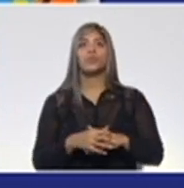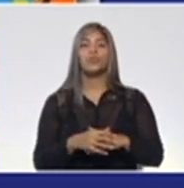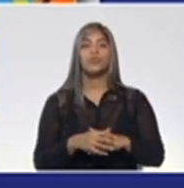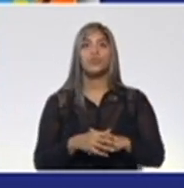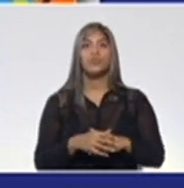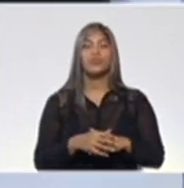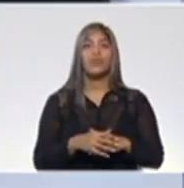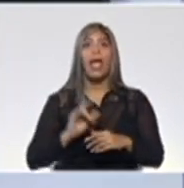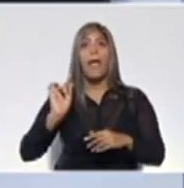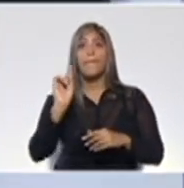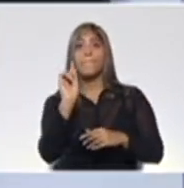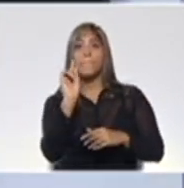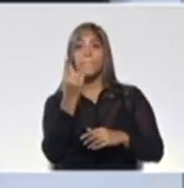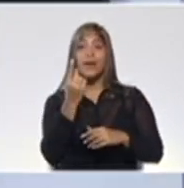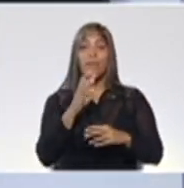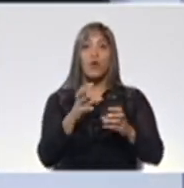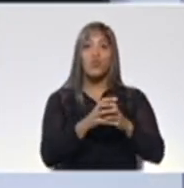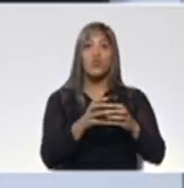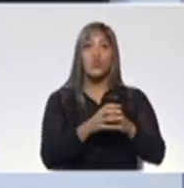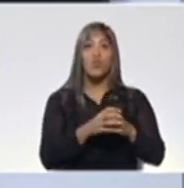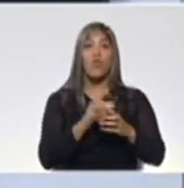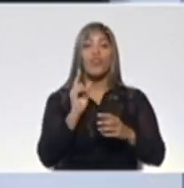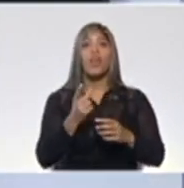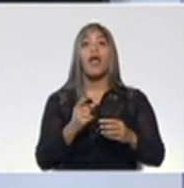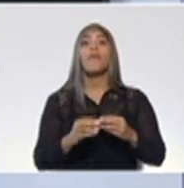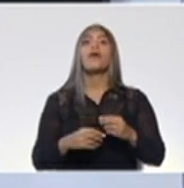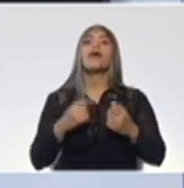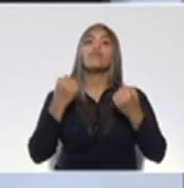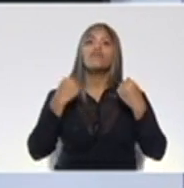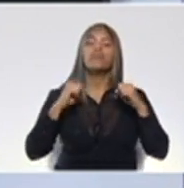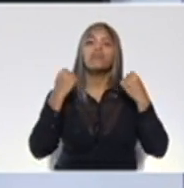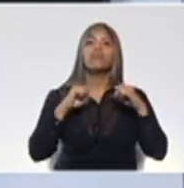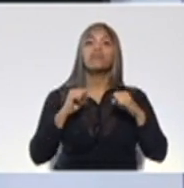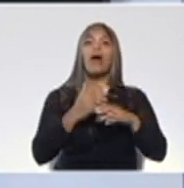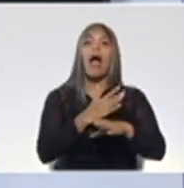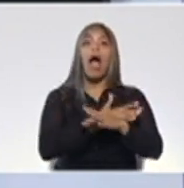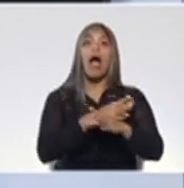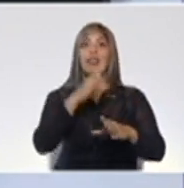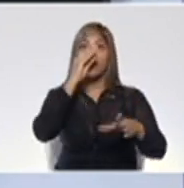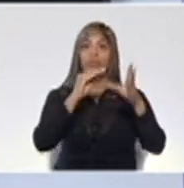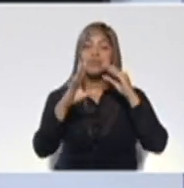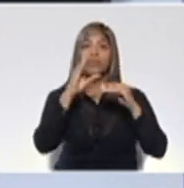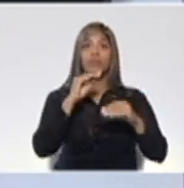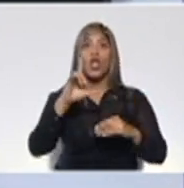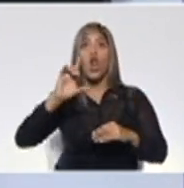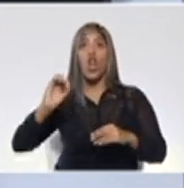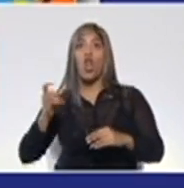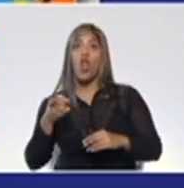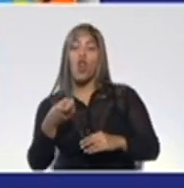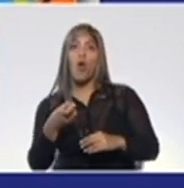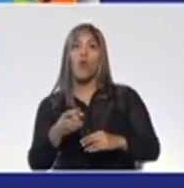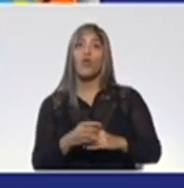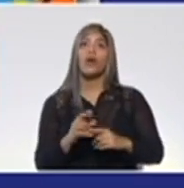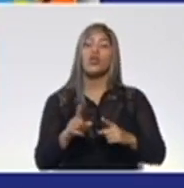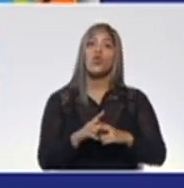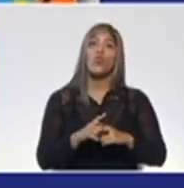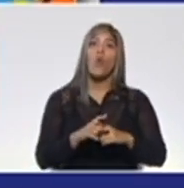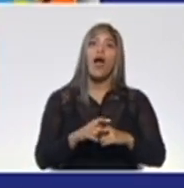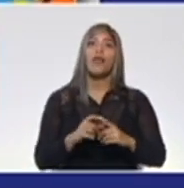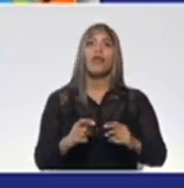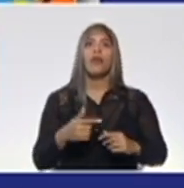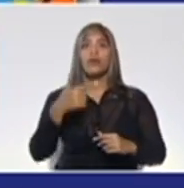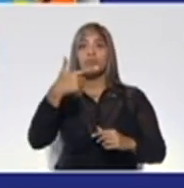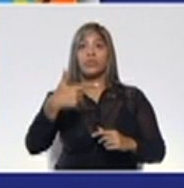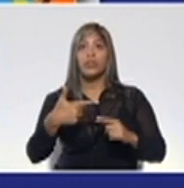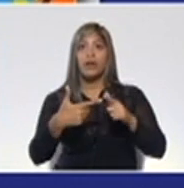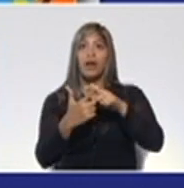esa ecuación vamos a aplicar la propiedad que acabamos de aprender, el logaritmo de una raíz, para lo